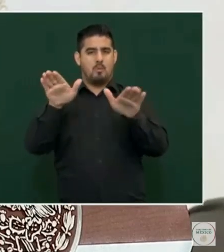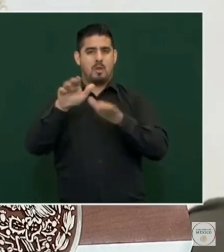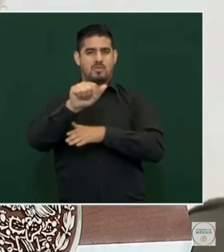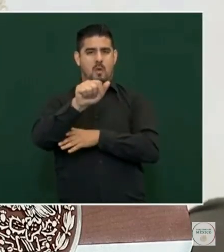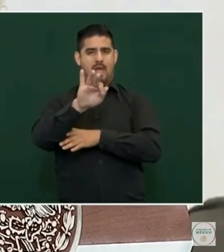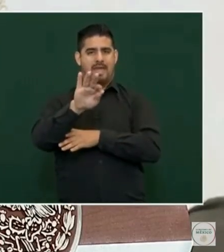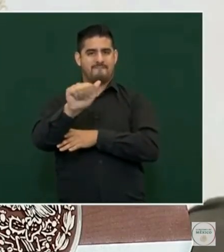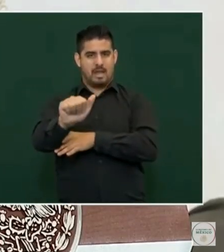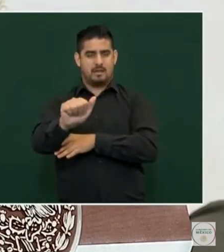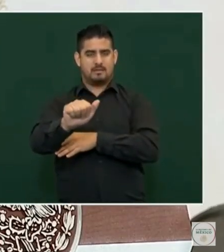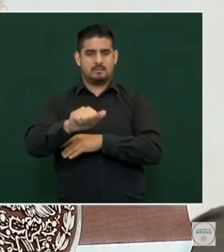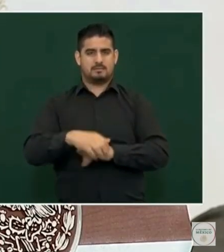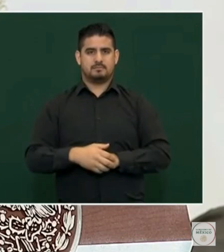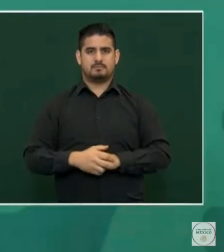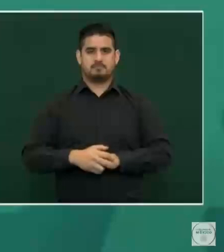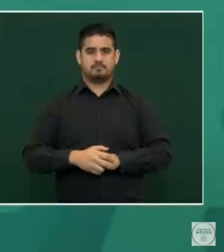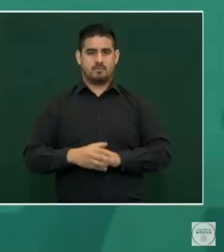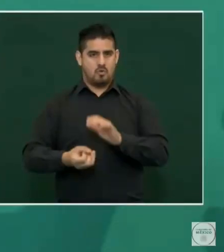Ángeles,